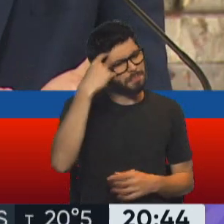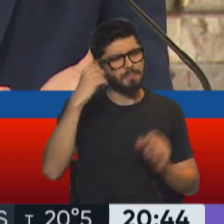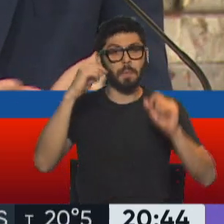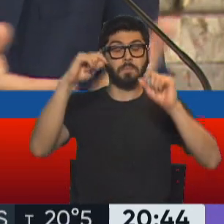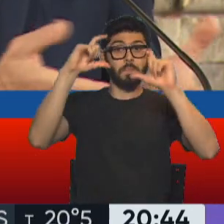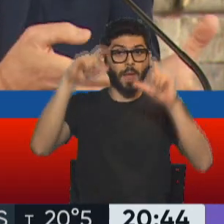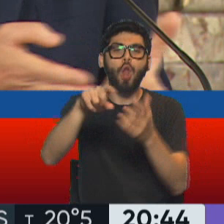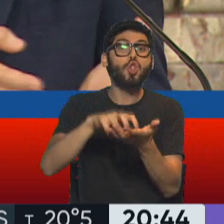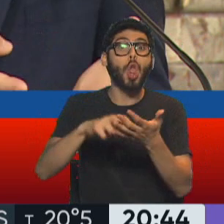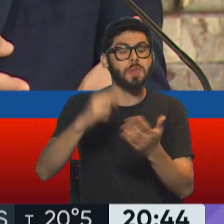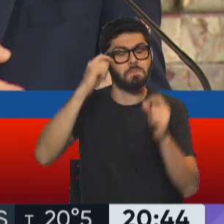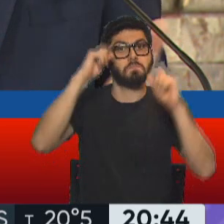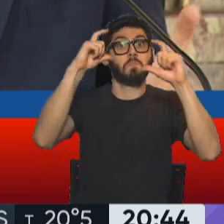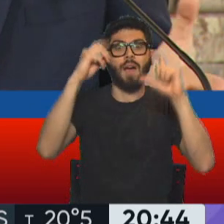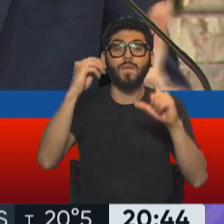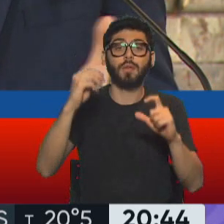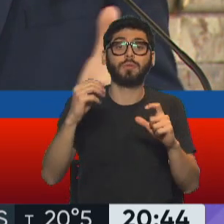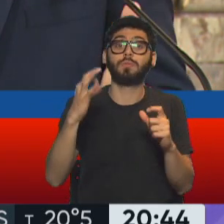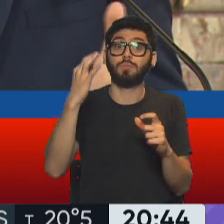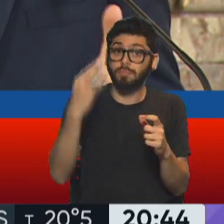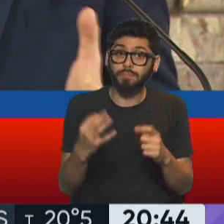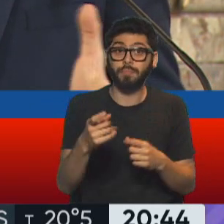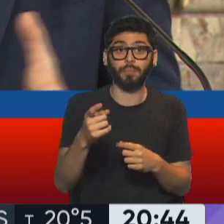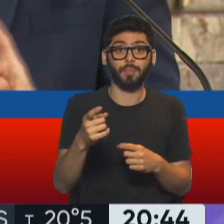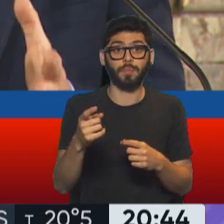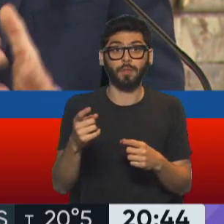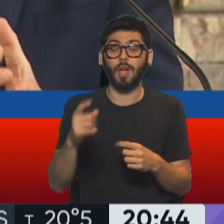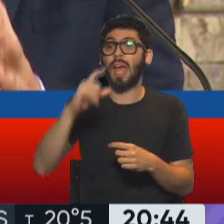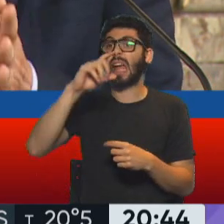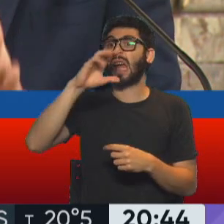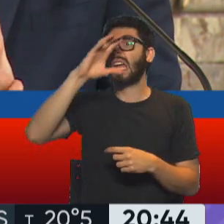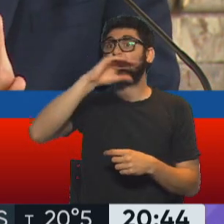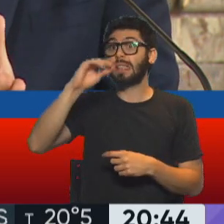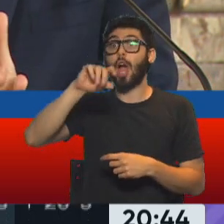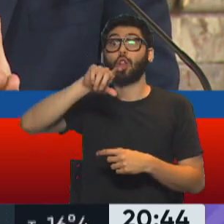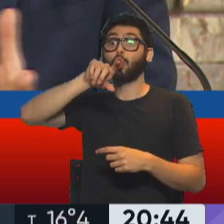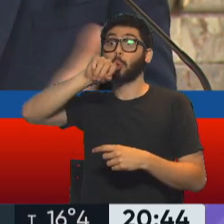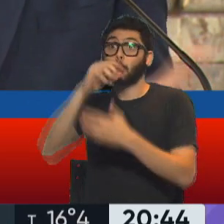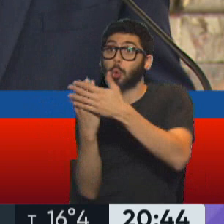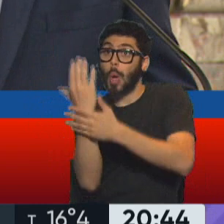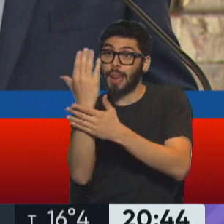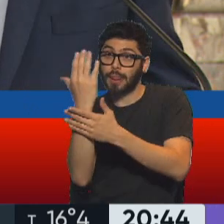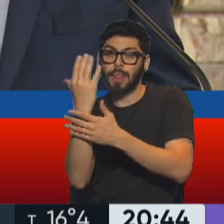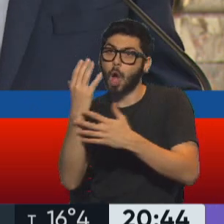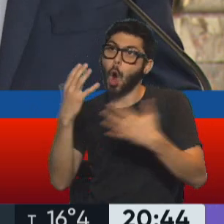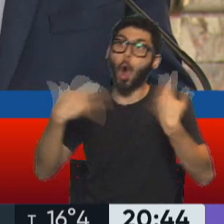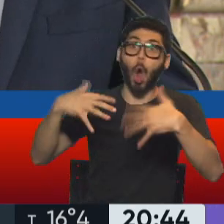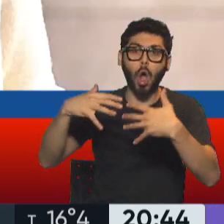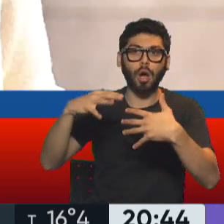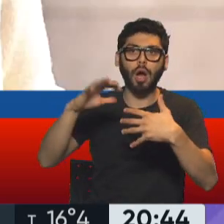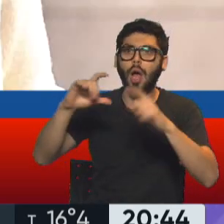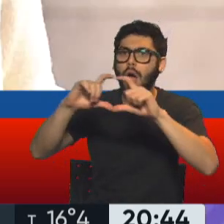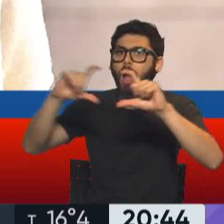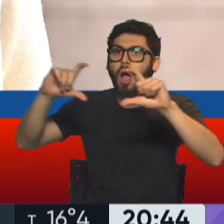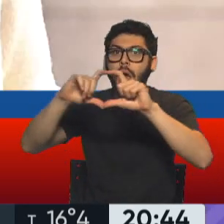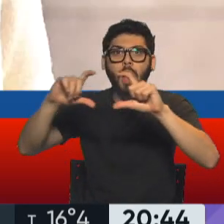de esta noticia? Que fue mucho más noticia que lo tuiteara Cristina que la noticia en sí misma. O sea, la noticia en sí misma no existe. Pasó prácticamente